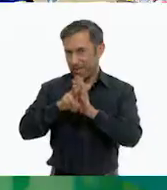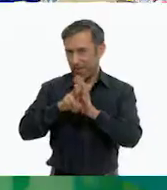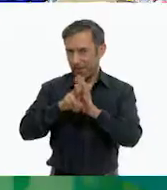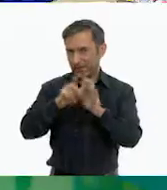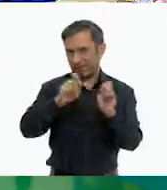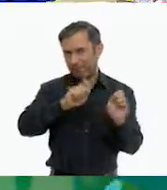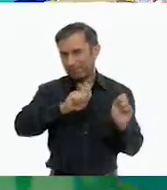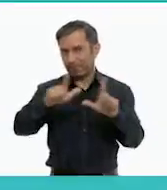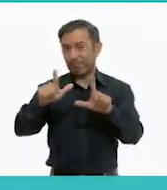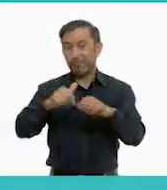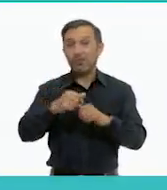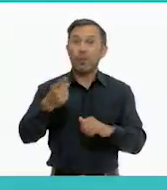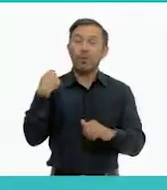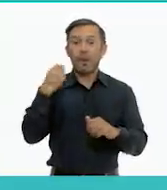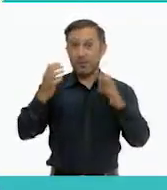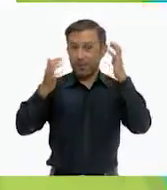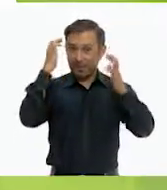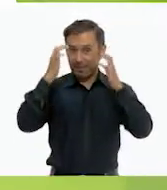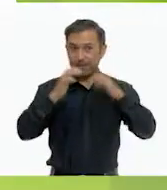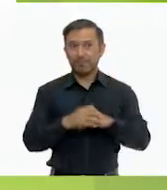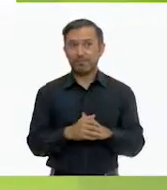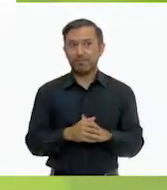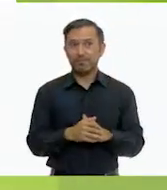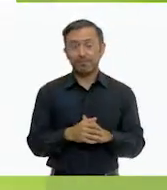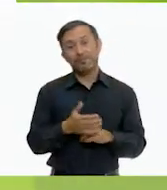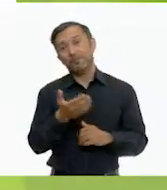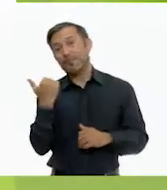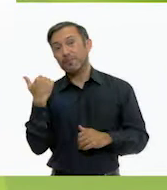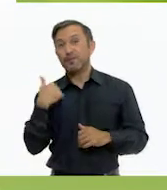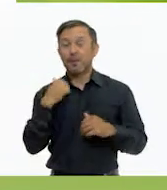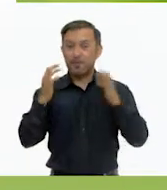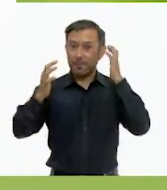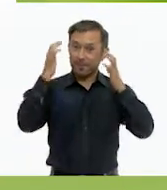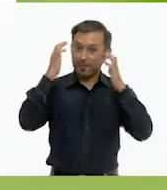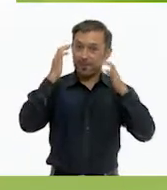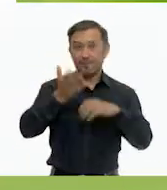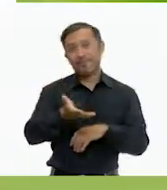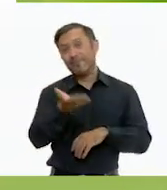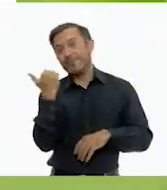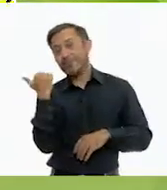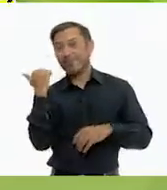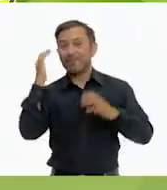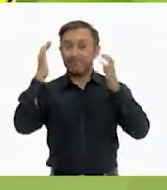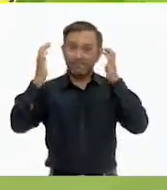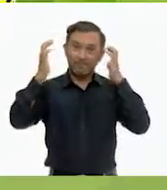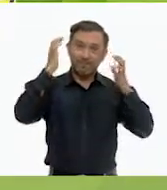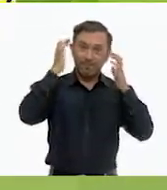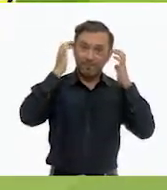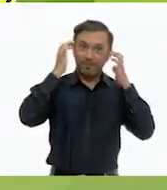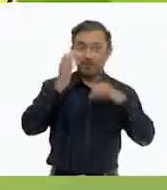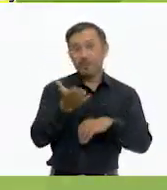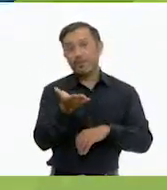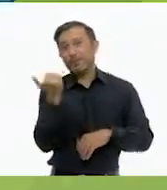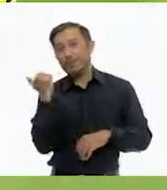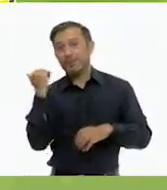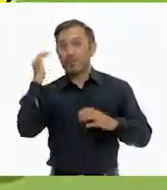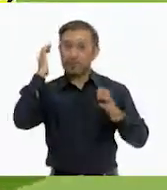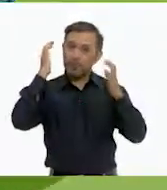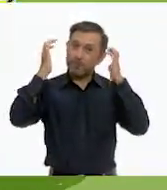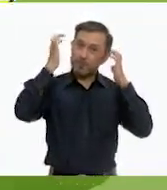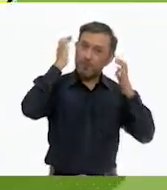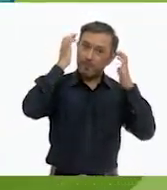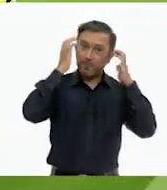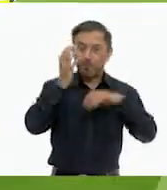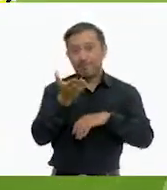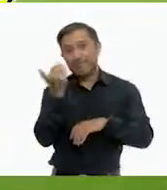vamos a bañar! Nos vamos a bañar, nos vamos a bañar, nos vamos a bañar, nos vamos